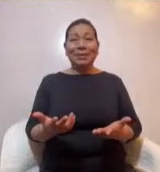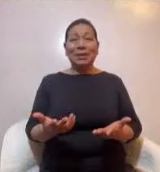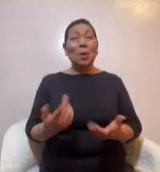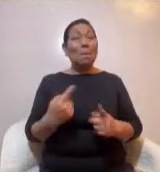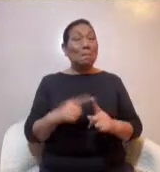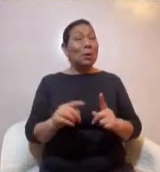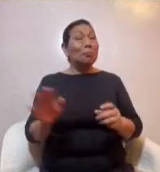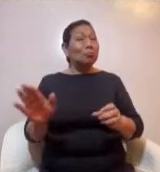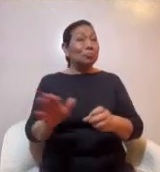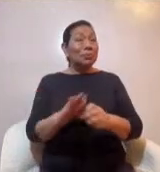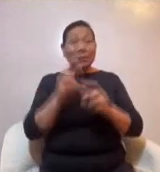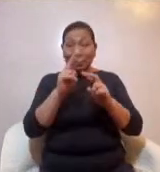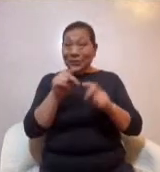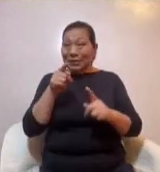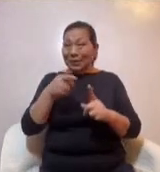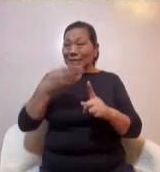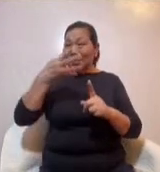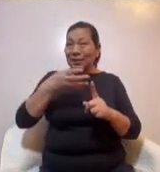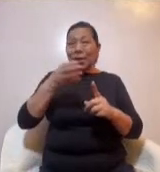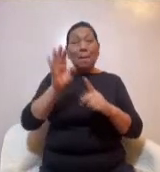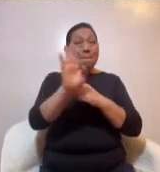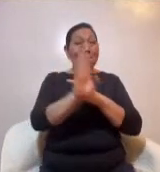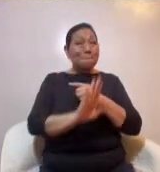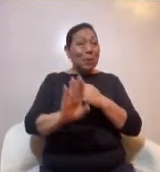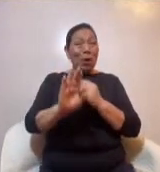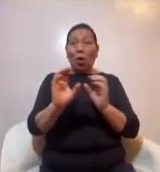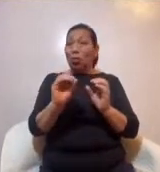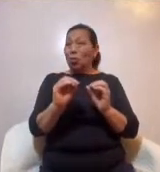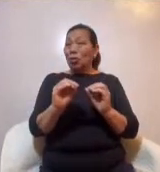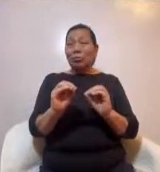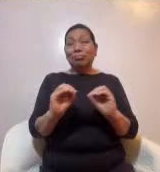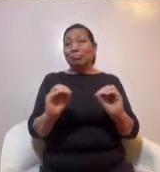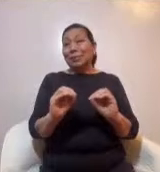bueno, pues en el caso en concreto que se analiza, esa especial